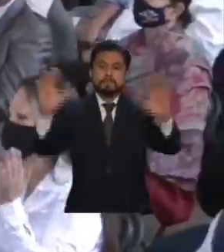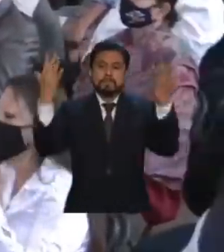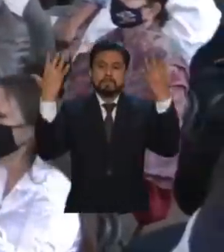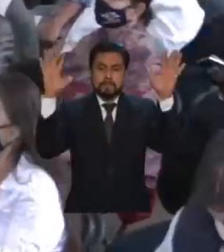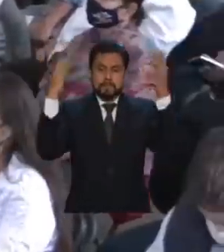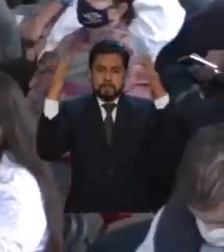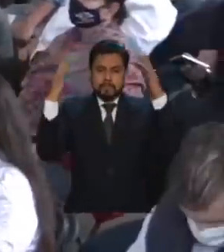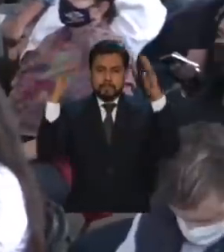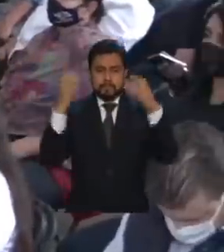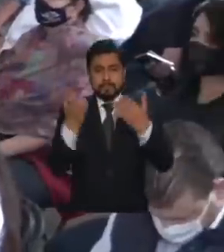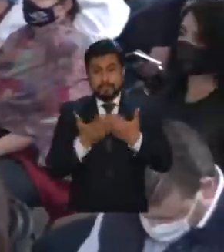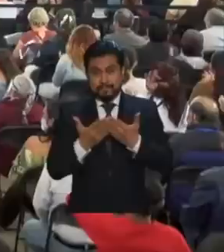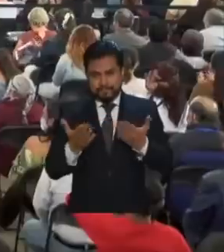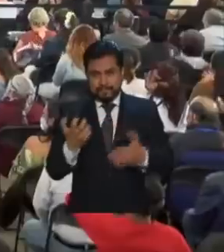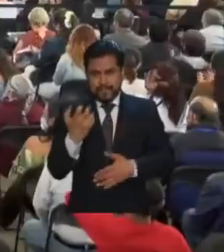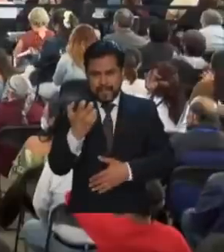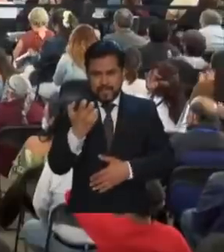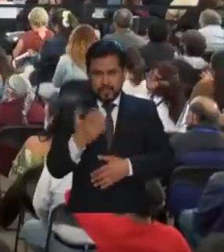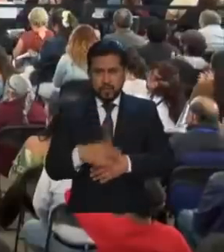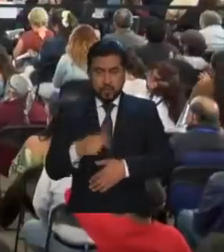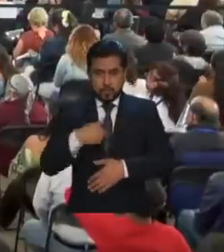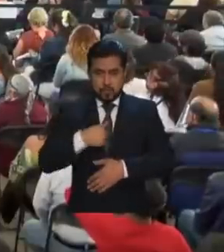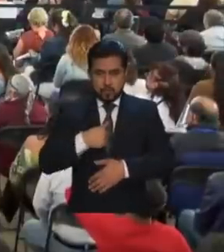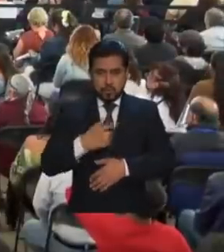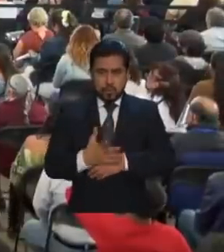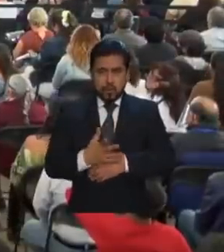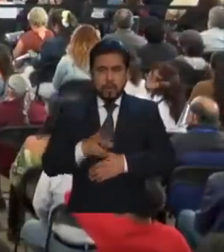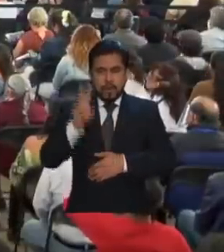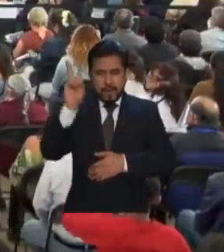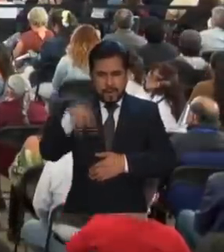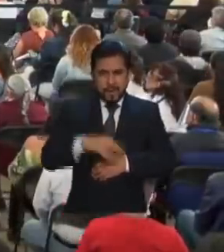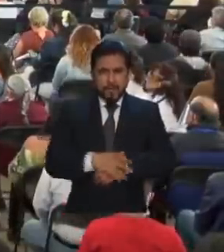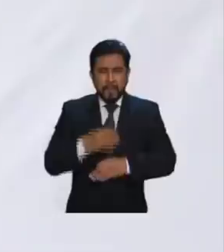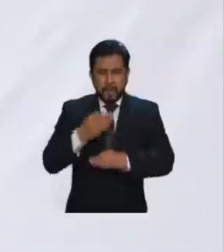Así que estoy